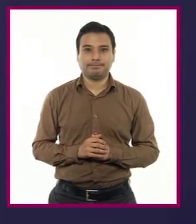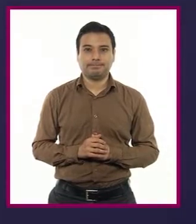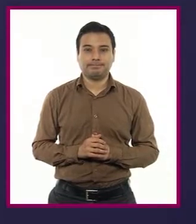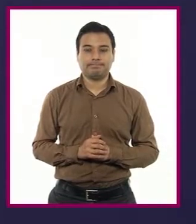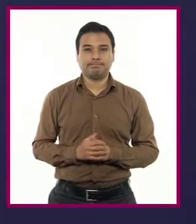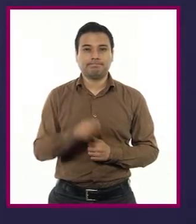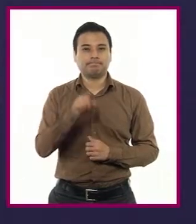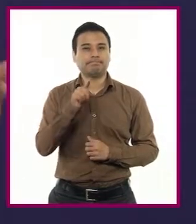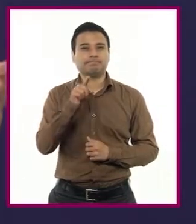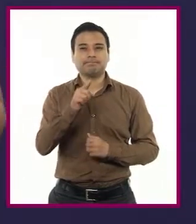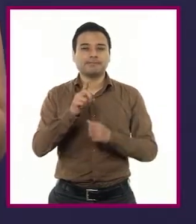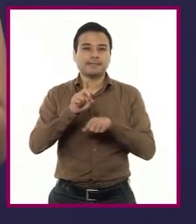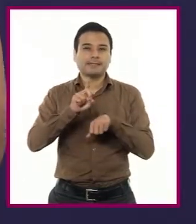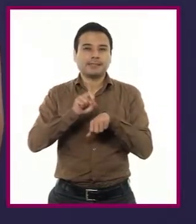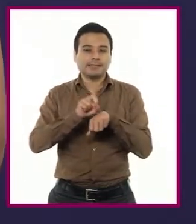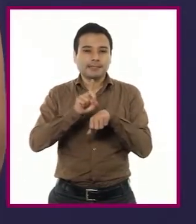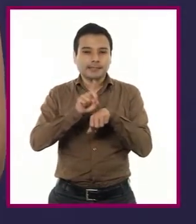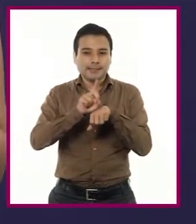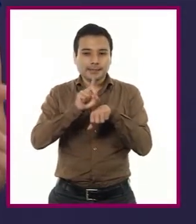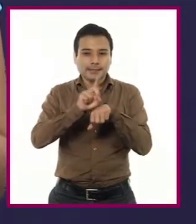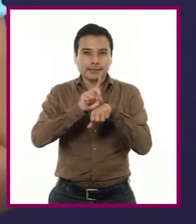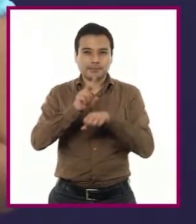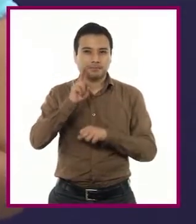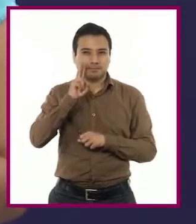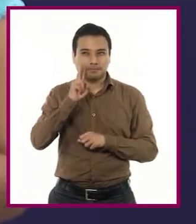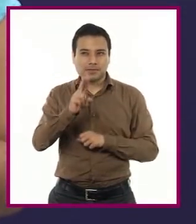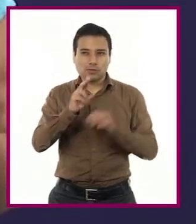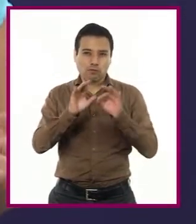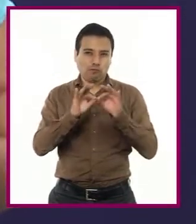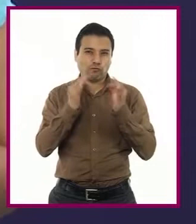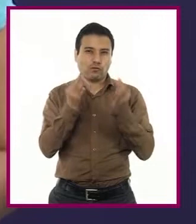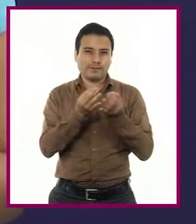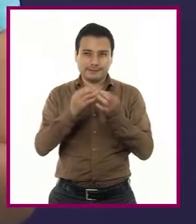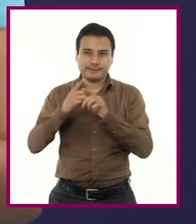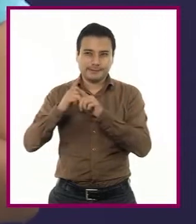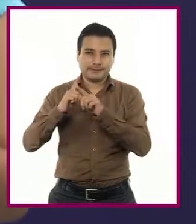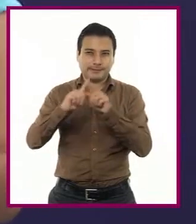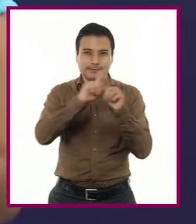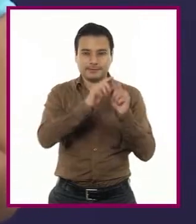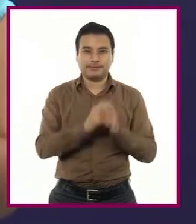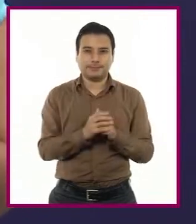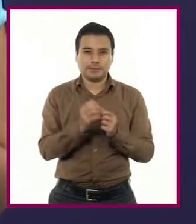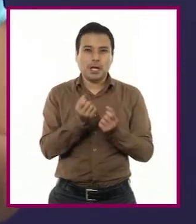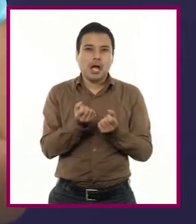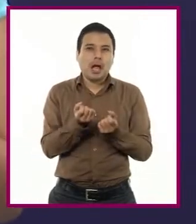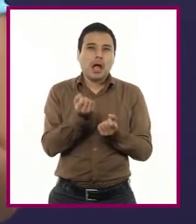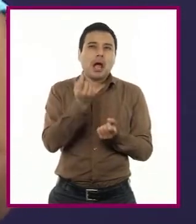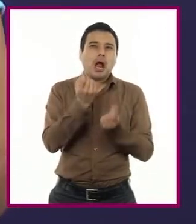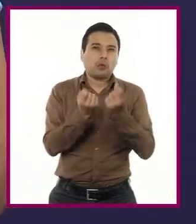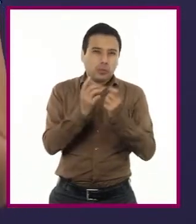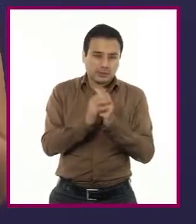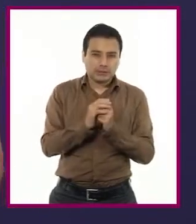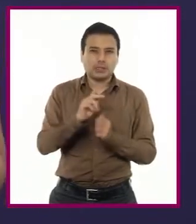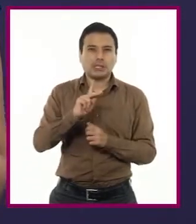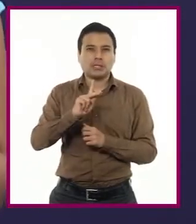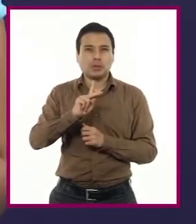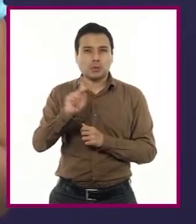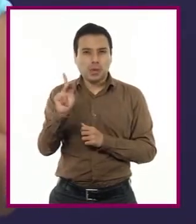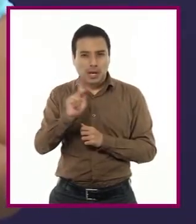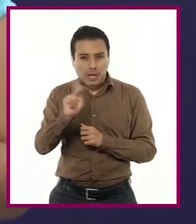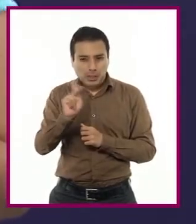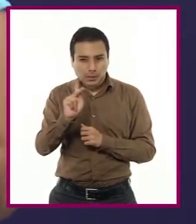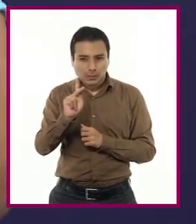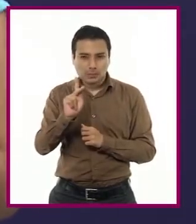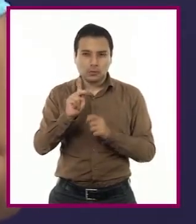que tienen figuras o formas que se llegan a parecer entre sí. Algunas de ellas son idénticas en su forma y tamaño, pero su